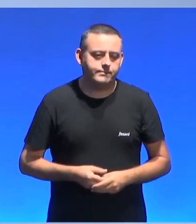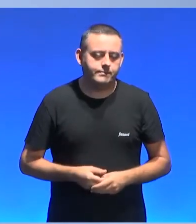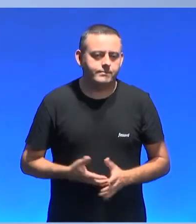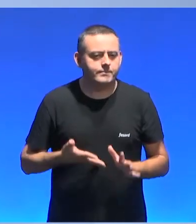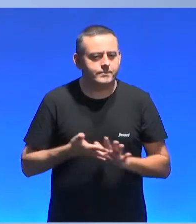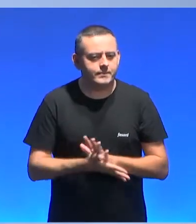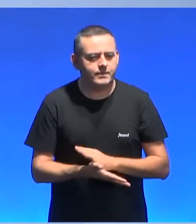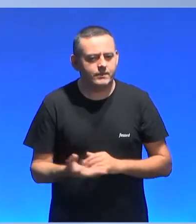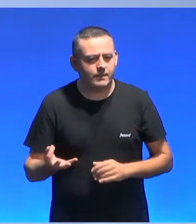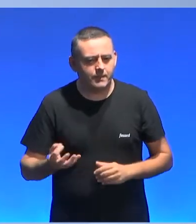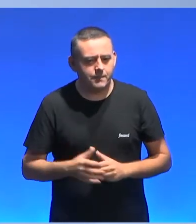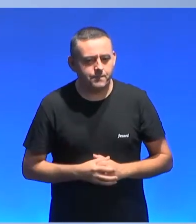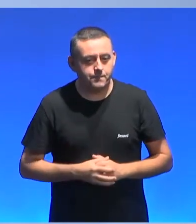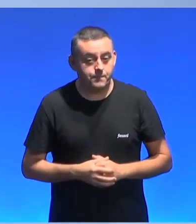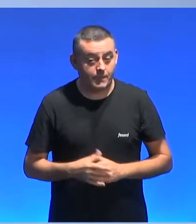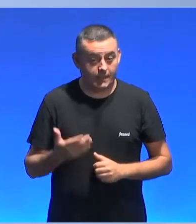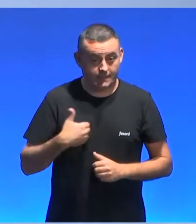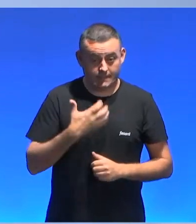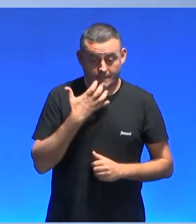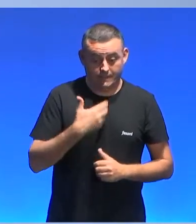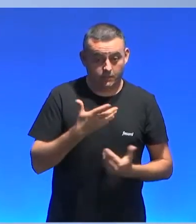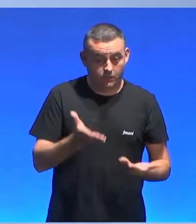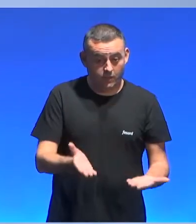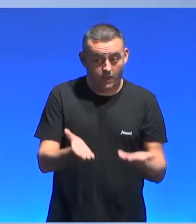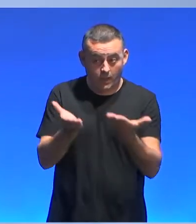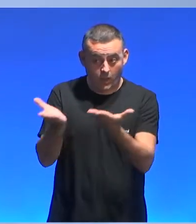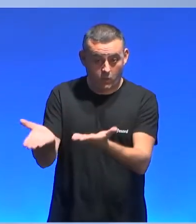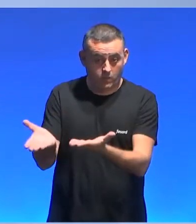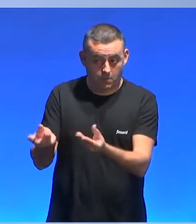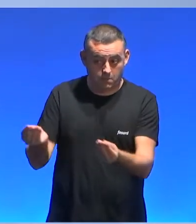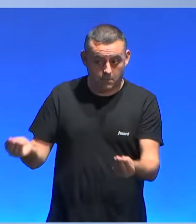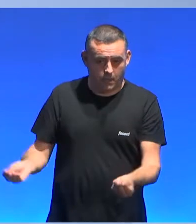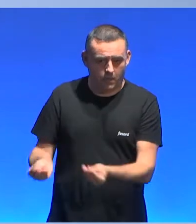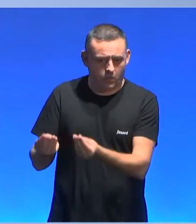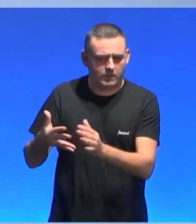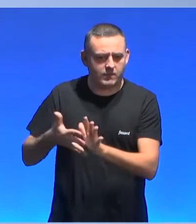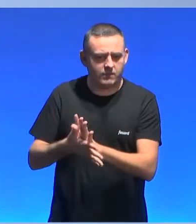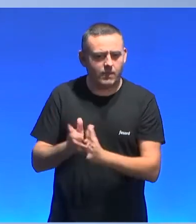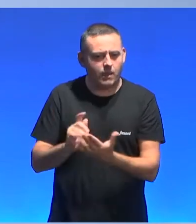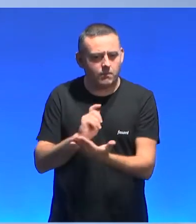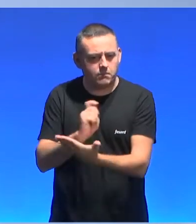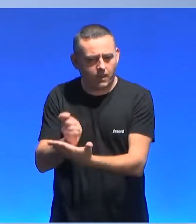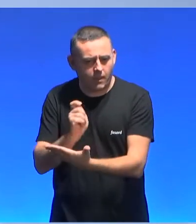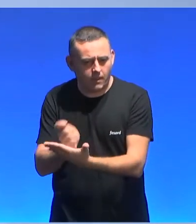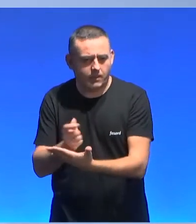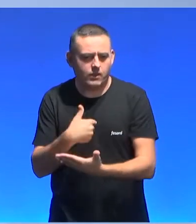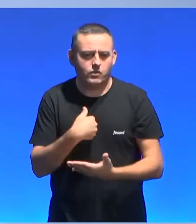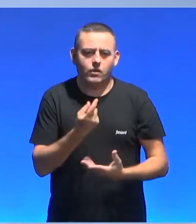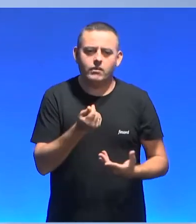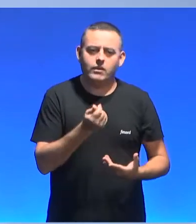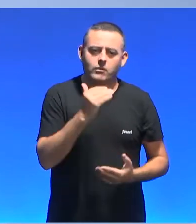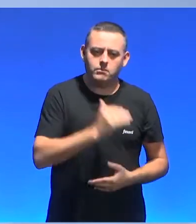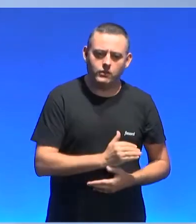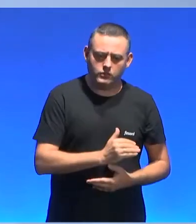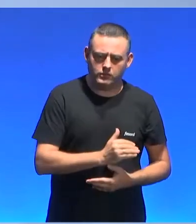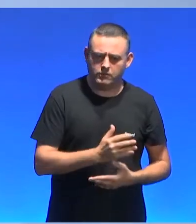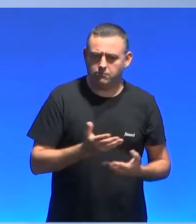estar menos ricos. Bueno, parece perfecto. El tema es que vamos por el contrario.